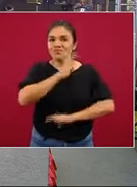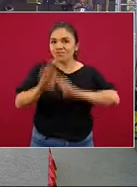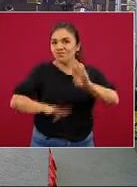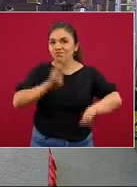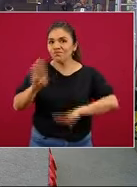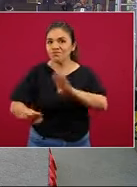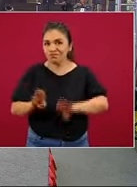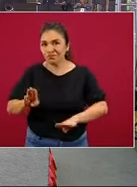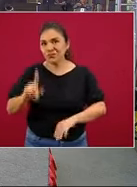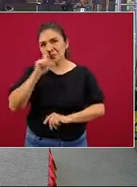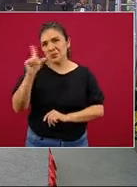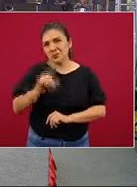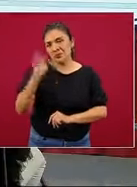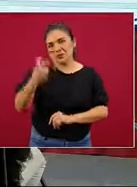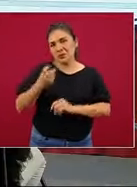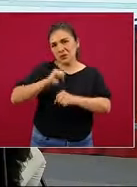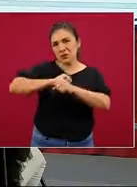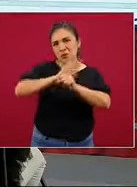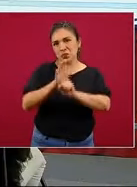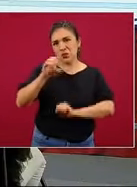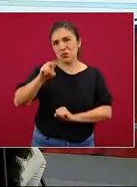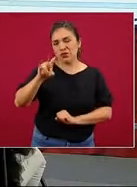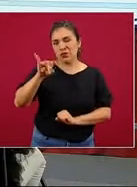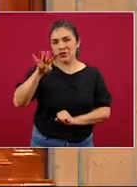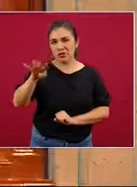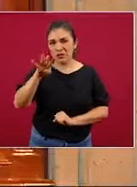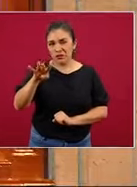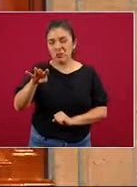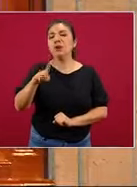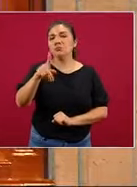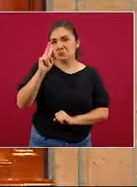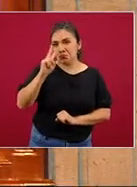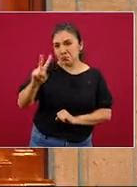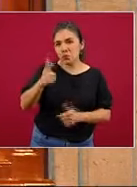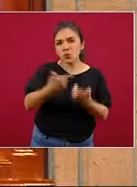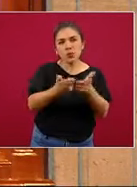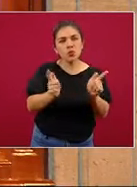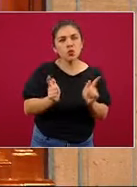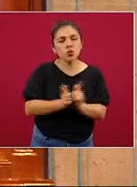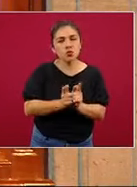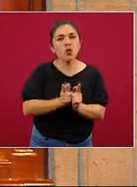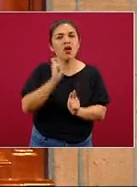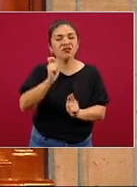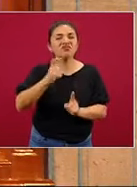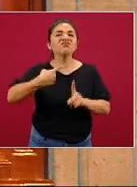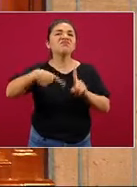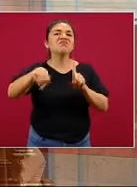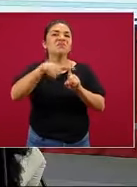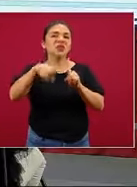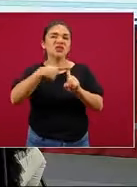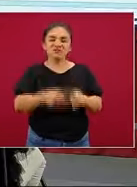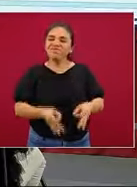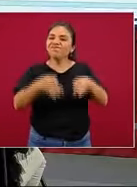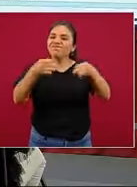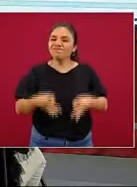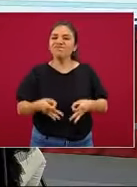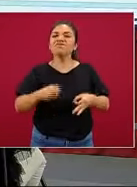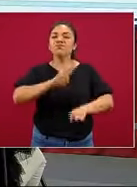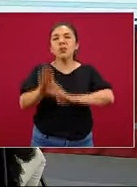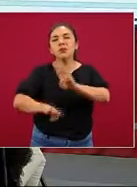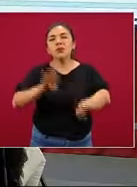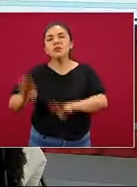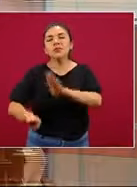consecuencia de COVID-19. Podemos ver el grupo de casos confirmados, de personas, de funciones que